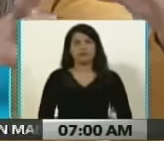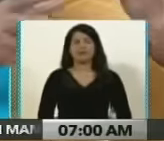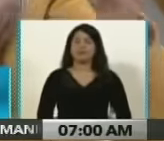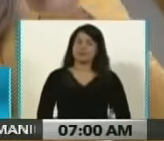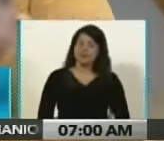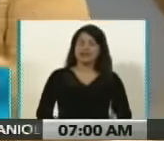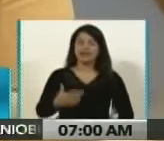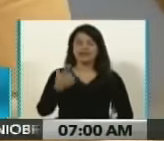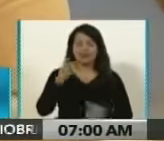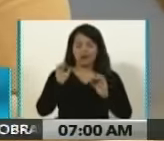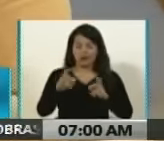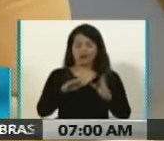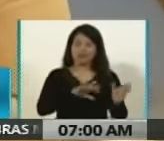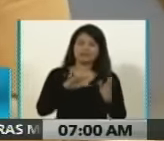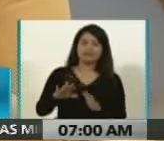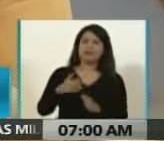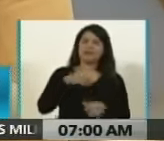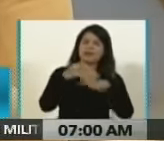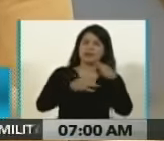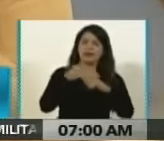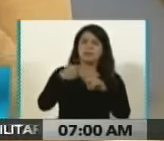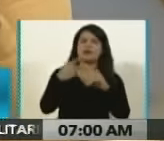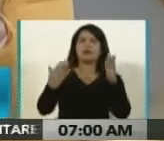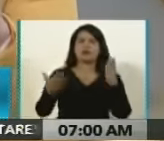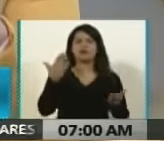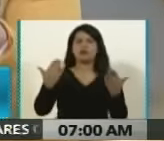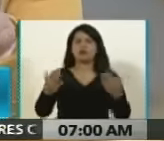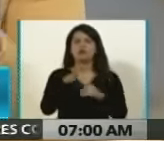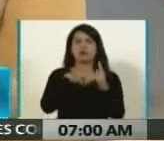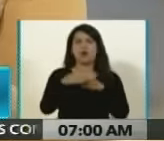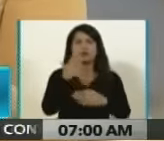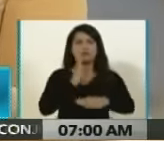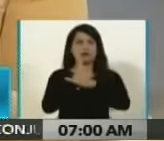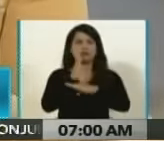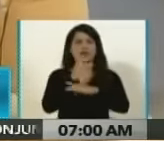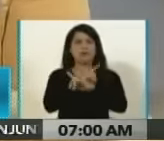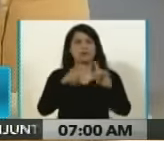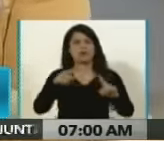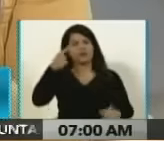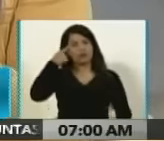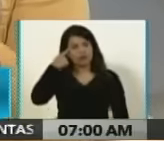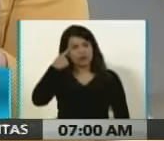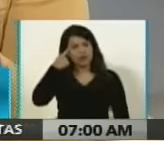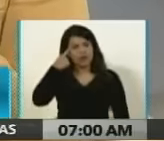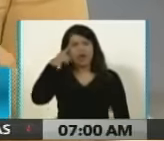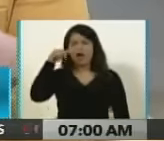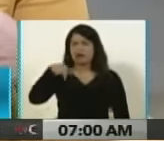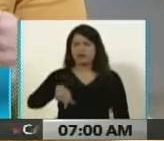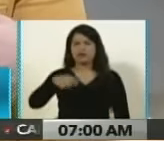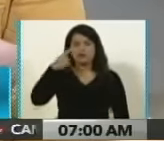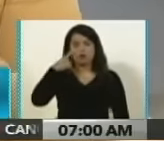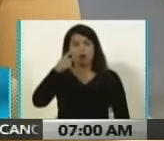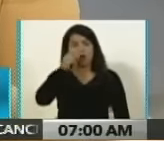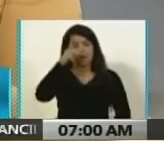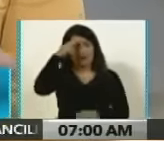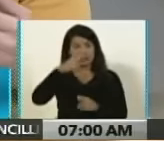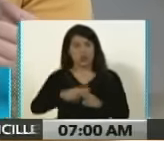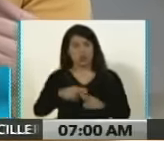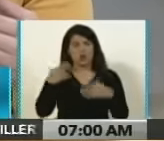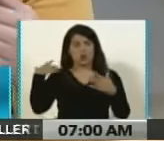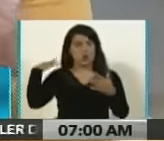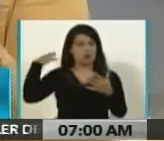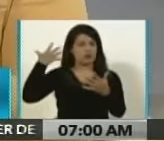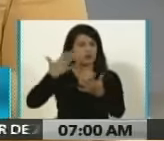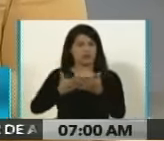fue historia y además hacer un tema comparativo con la actualidad. Nosotros vamos a ir a una pausa, pero tenemos que recordar a quien sin duda le rindió homenaje durante toda su